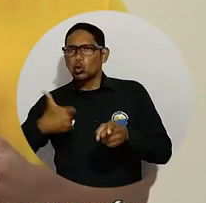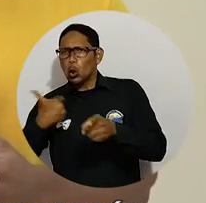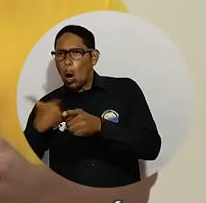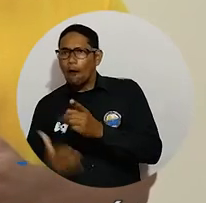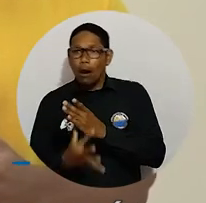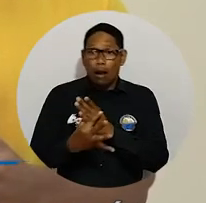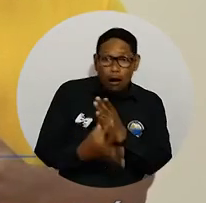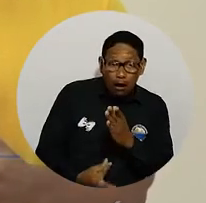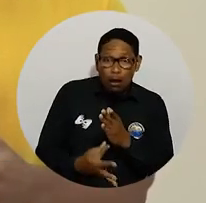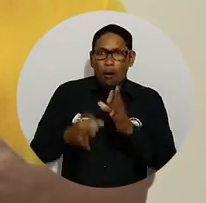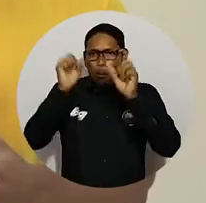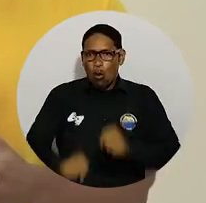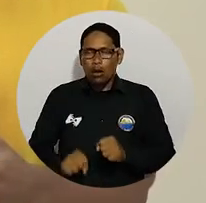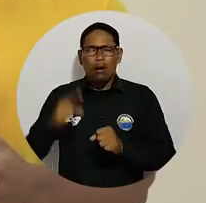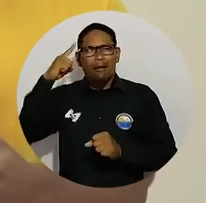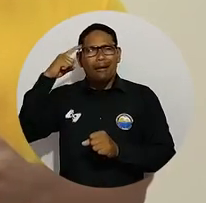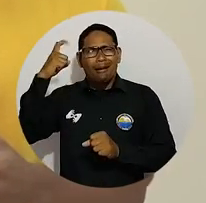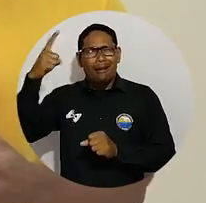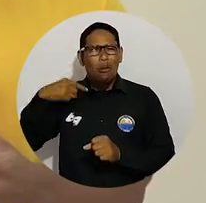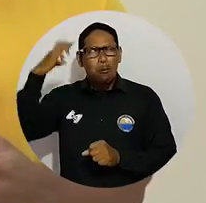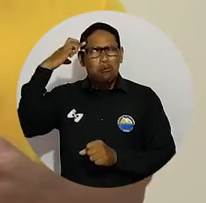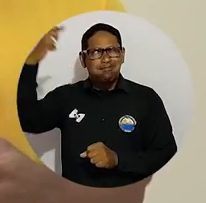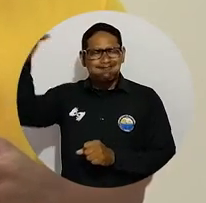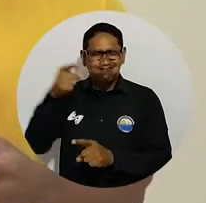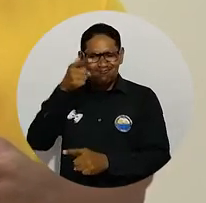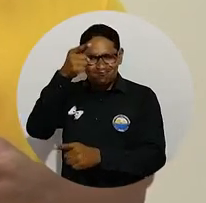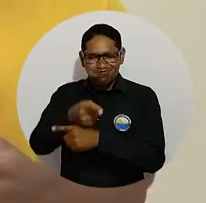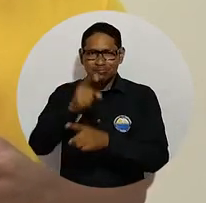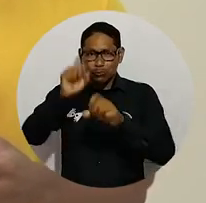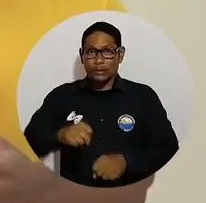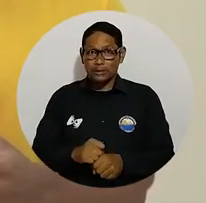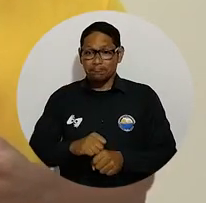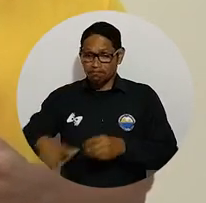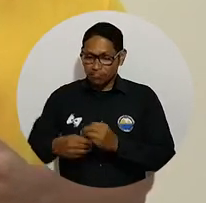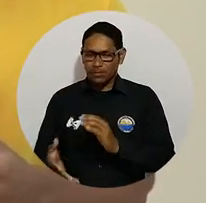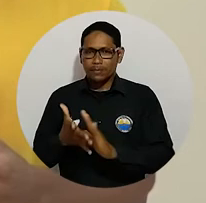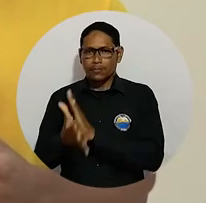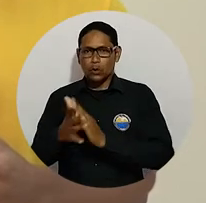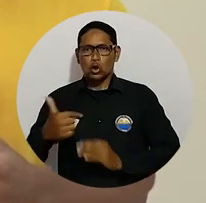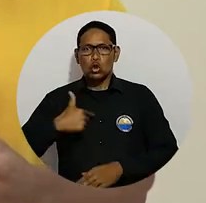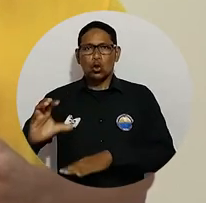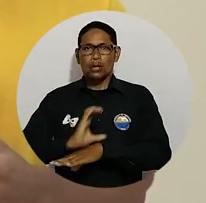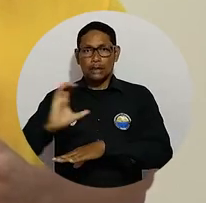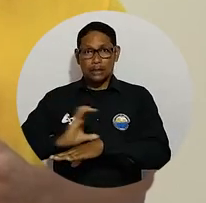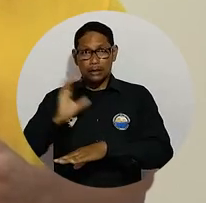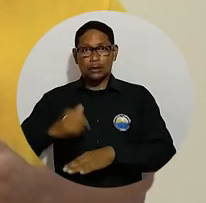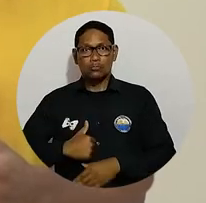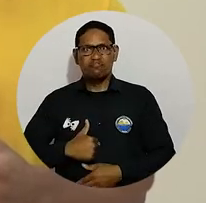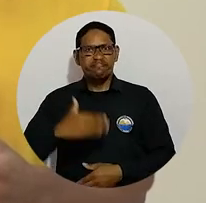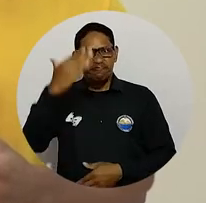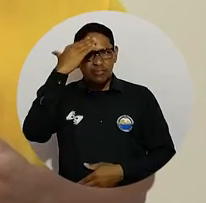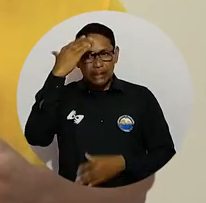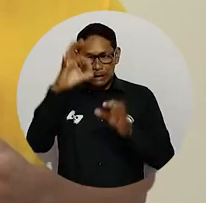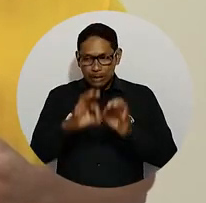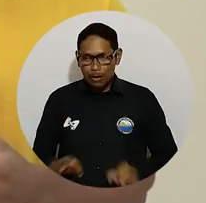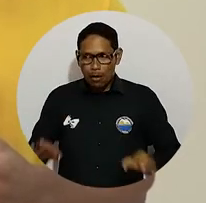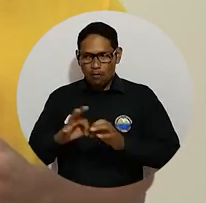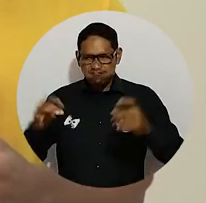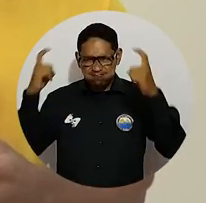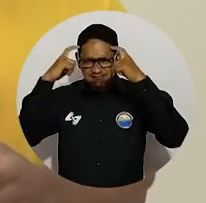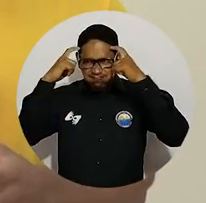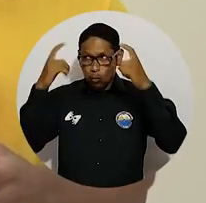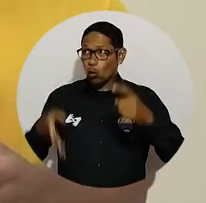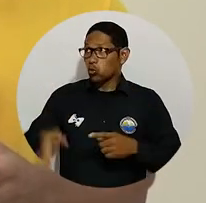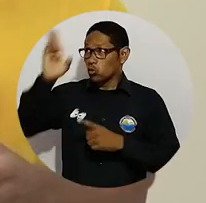muchachos, jóvenes de escasos recursos, que puedan cumplir sus sueños de ser profesionales. Y quiero contarles además que yo soy cristiano y reconozco que el principio